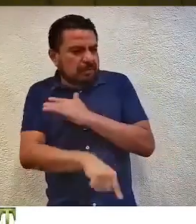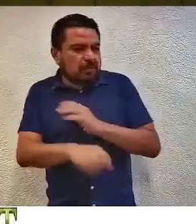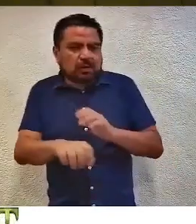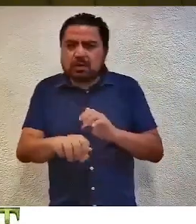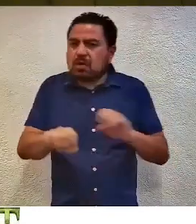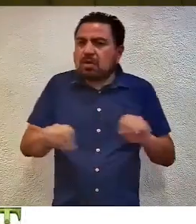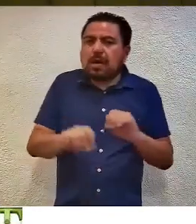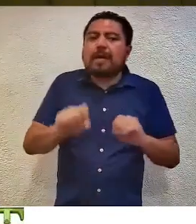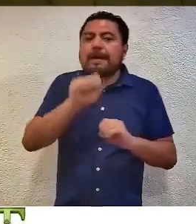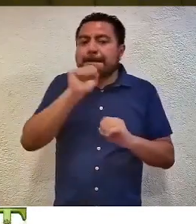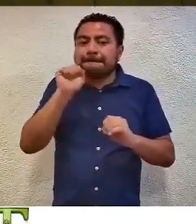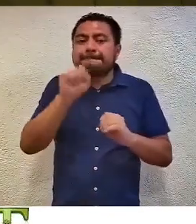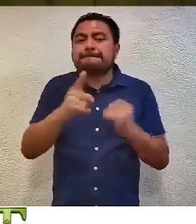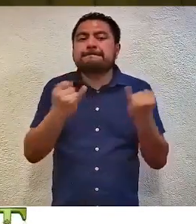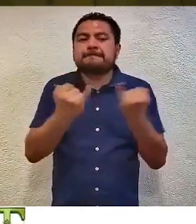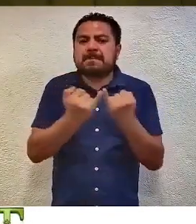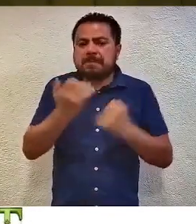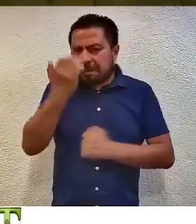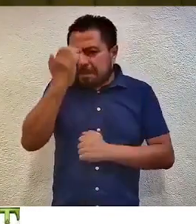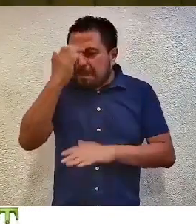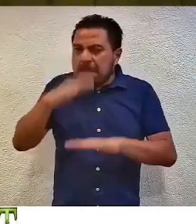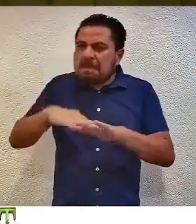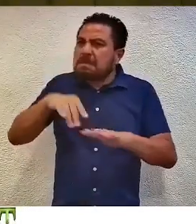Como también desconozco,